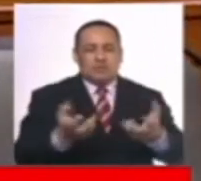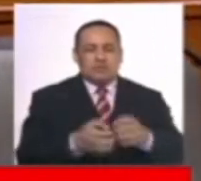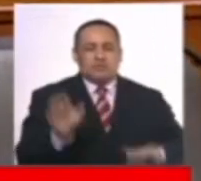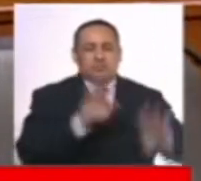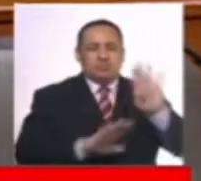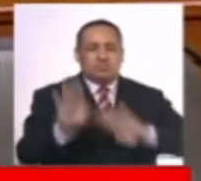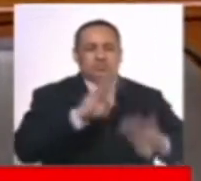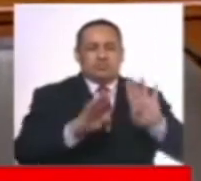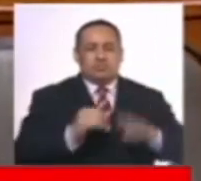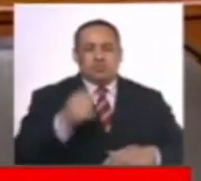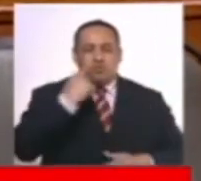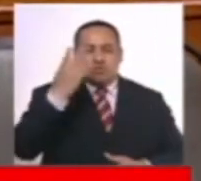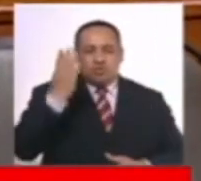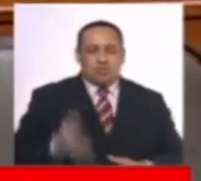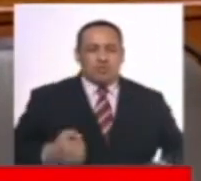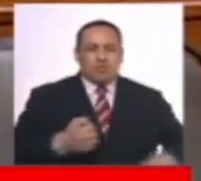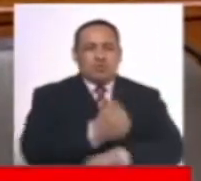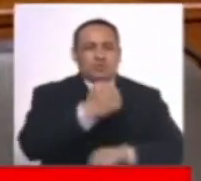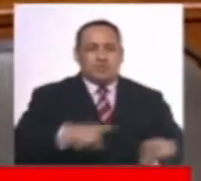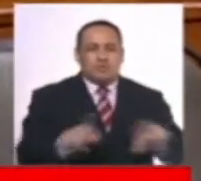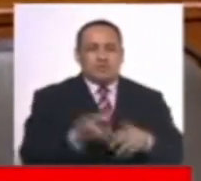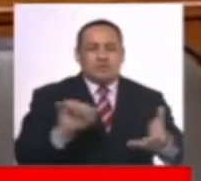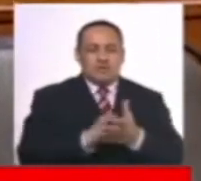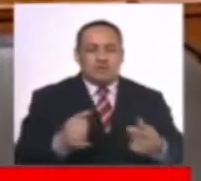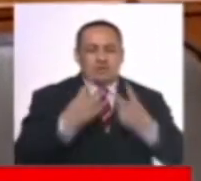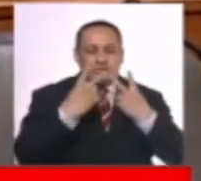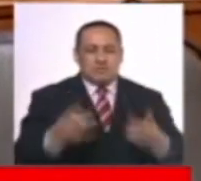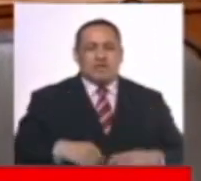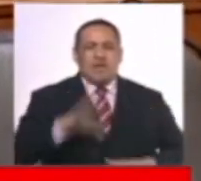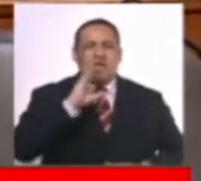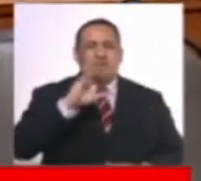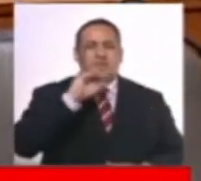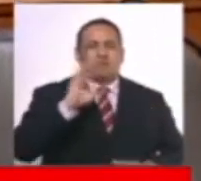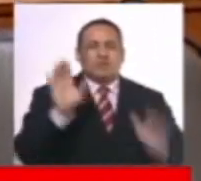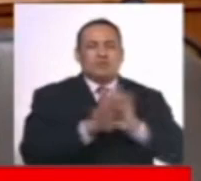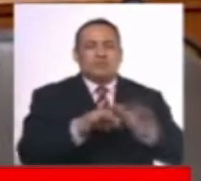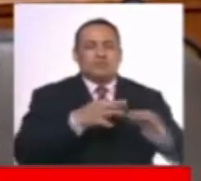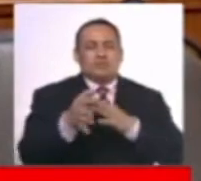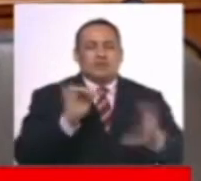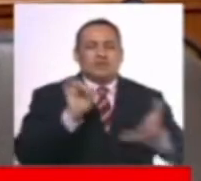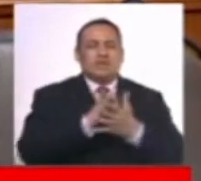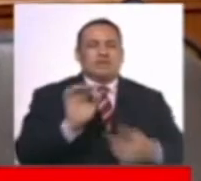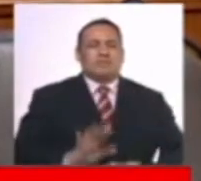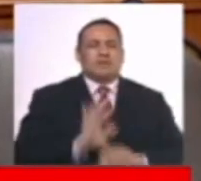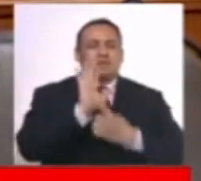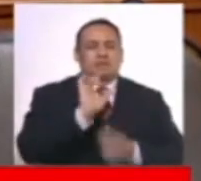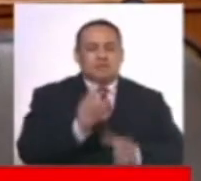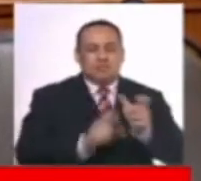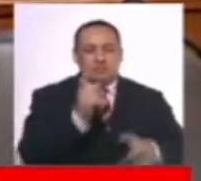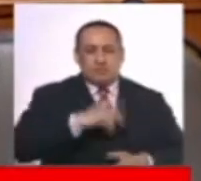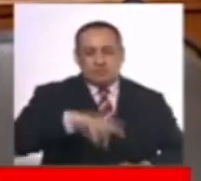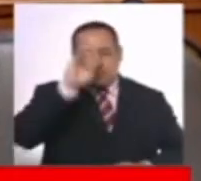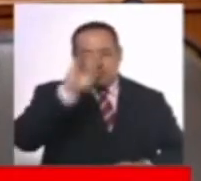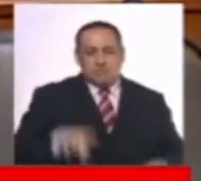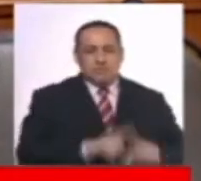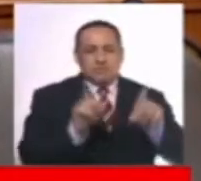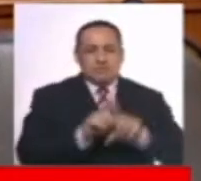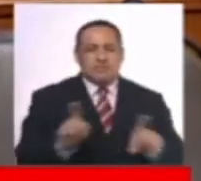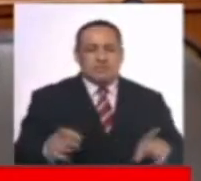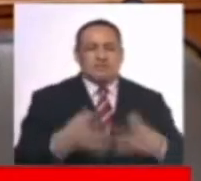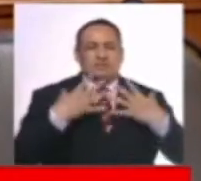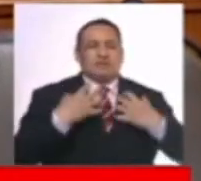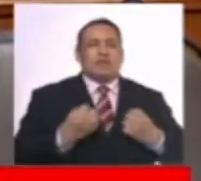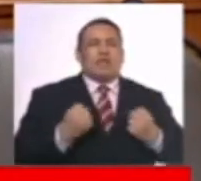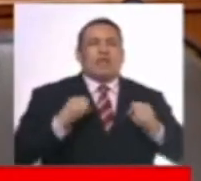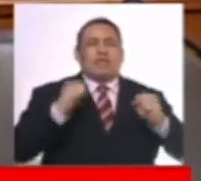un golpista. Y aunque ahora no se quieran llenar la boca diciendo que representan al pueblo y se